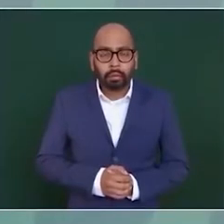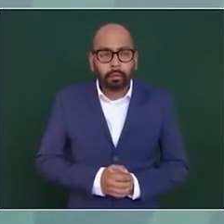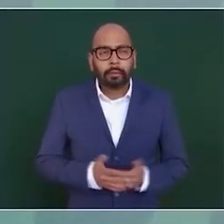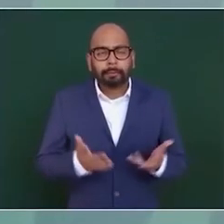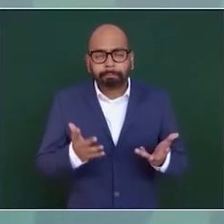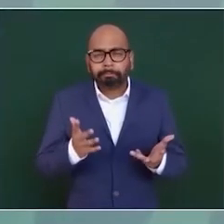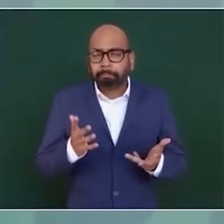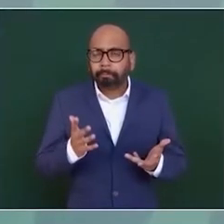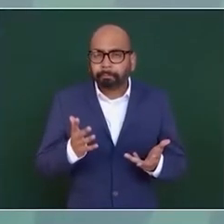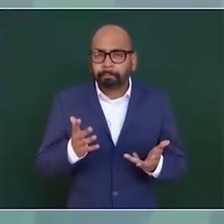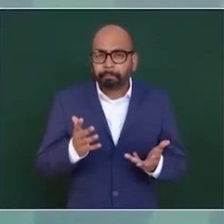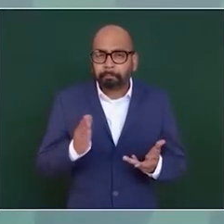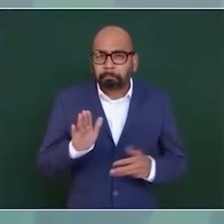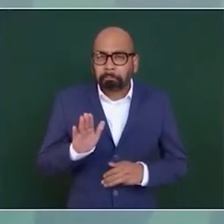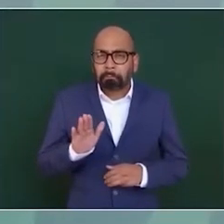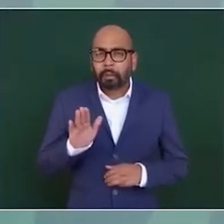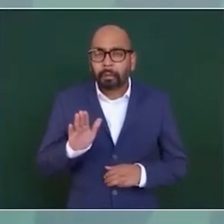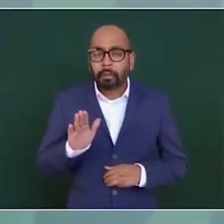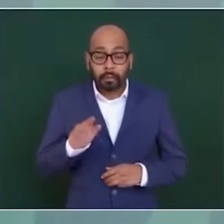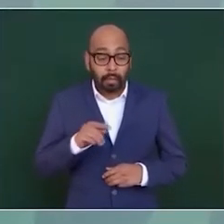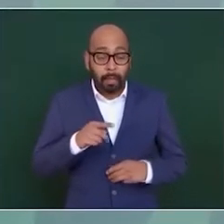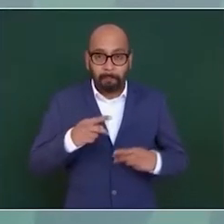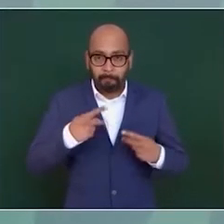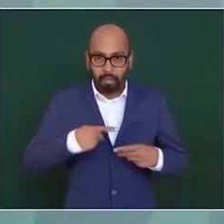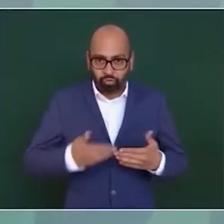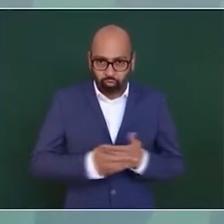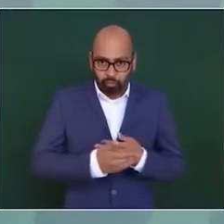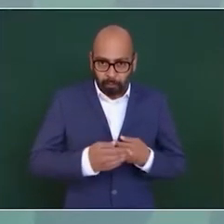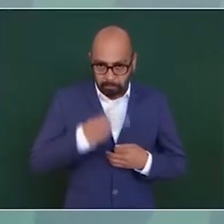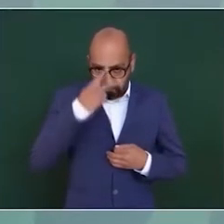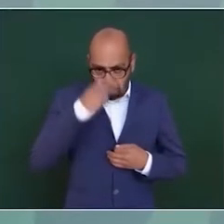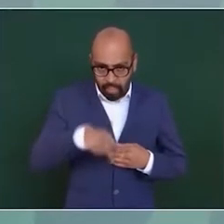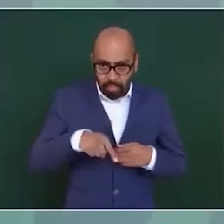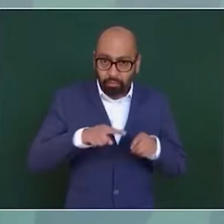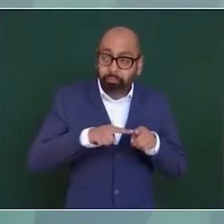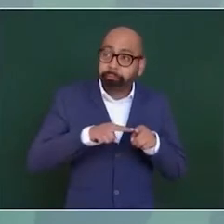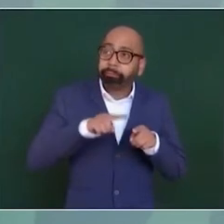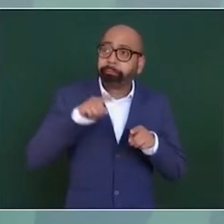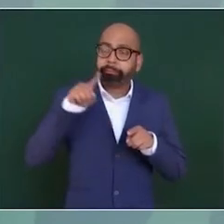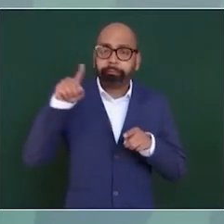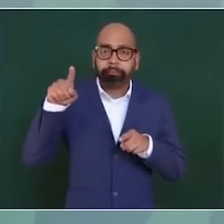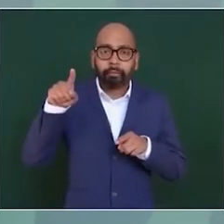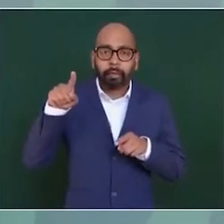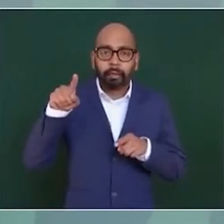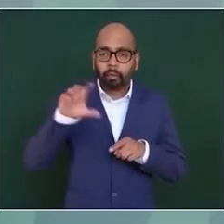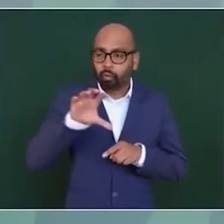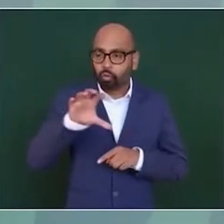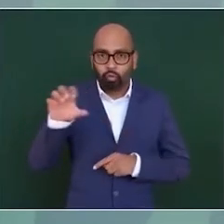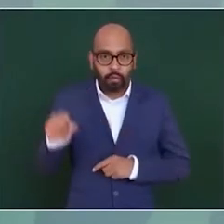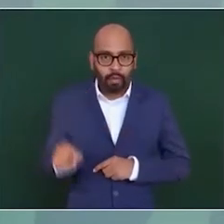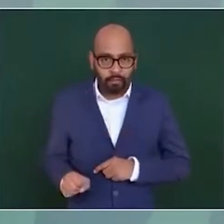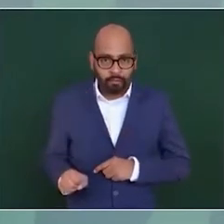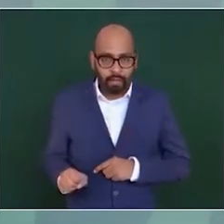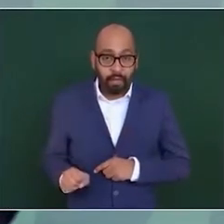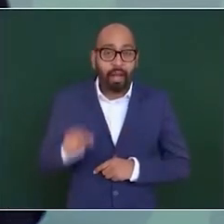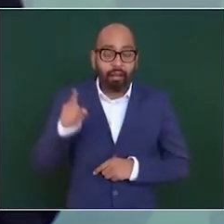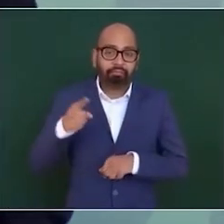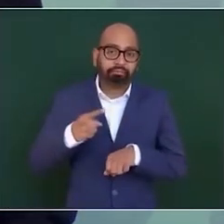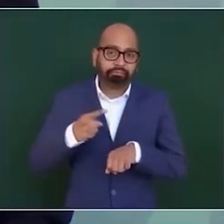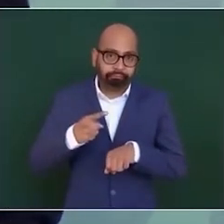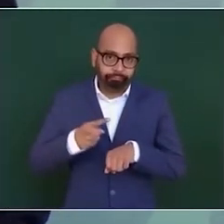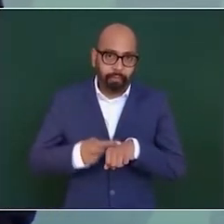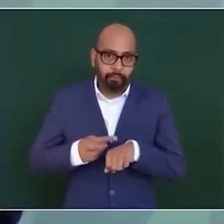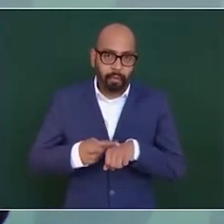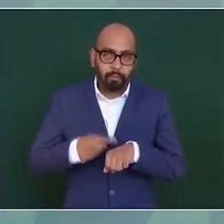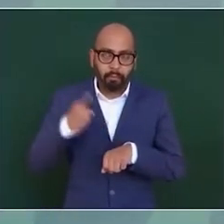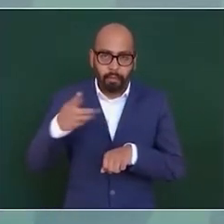Mexicano que estuvo en Sudáfrica y está internado en un